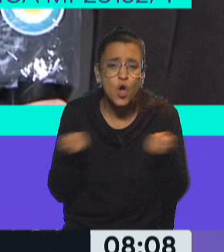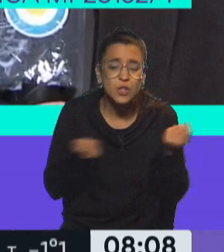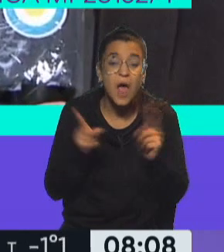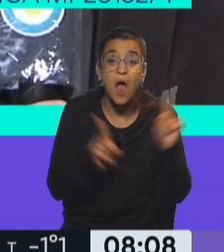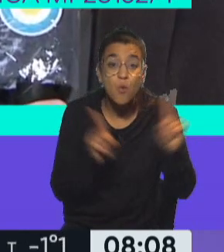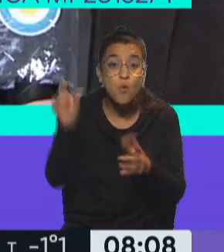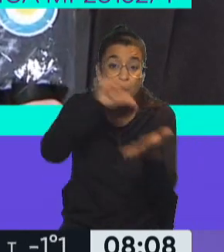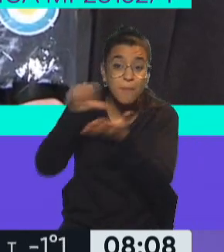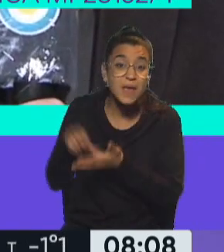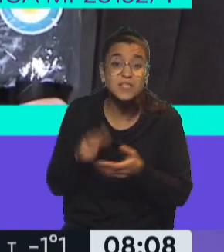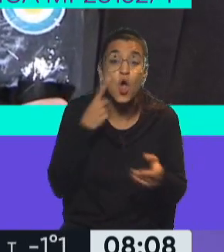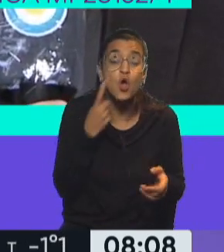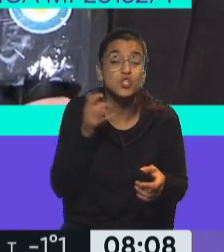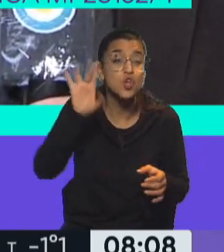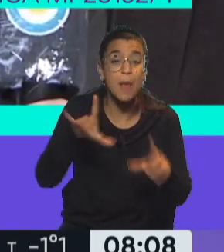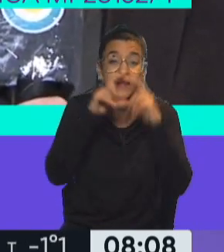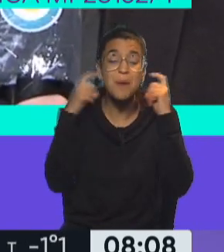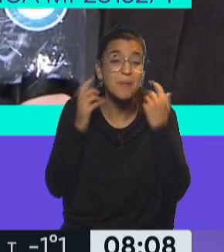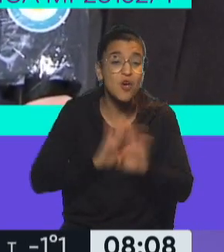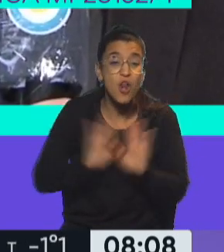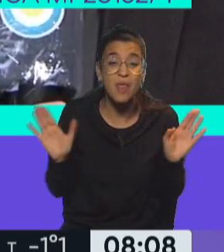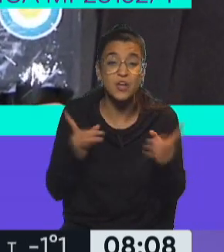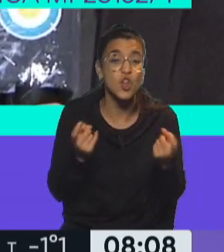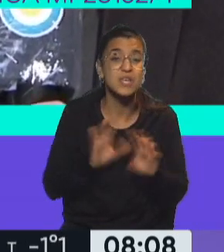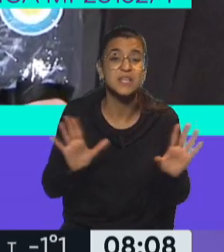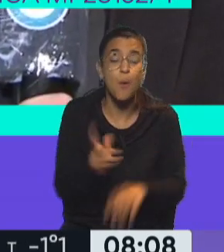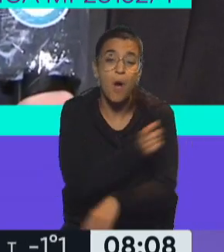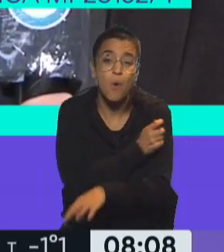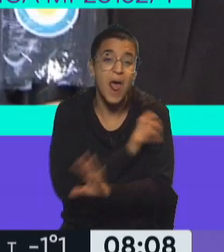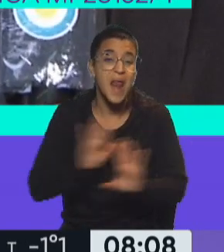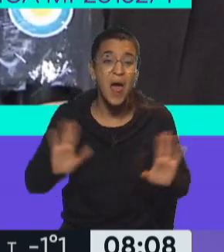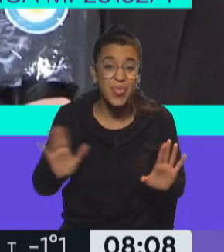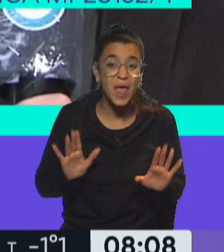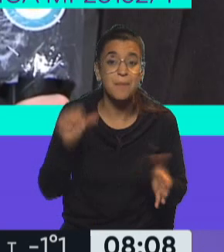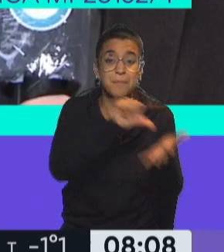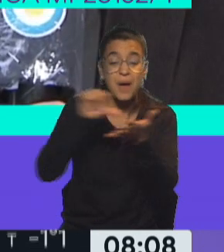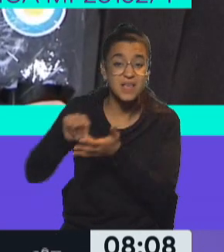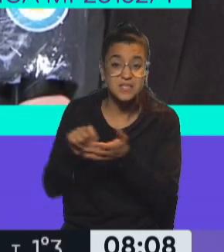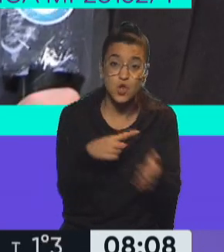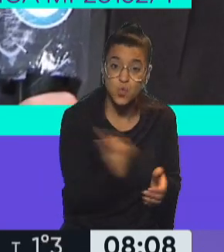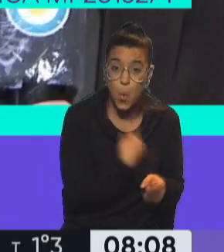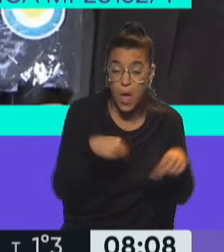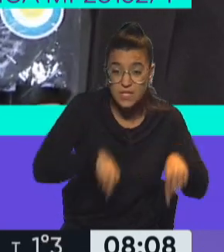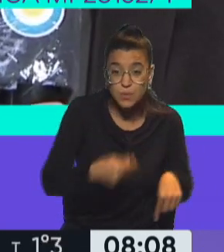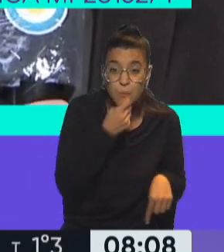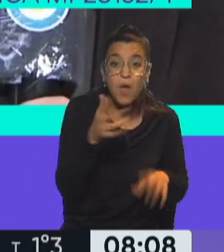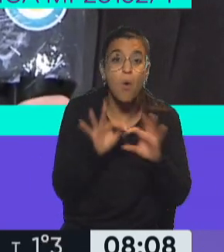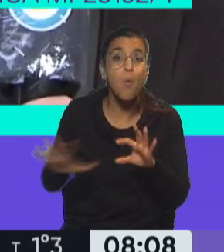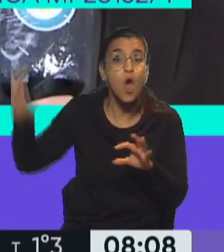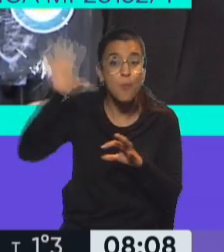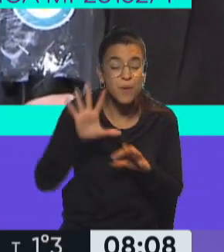controlado la pandemia solamente con el barbijo, no necesitaron vacunar. Países como los nuestros, los